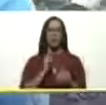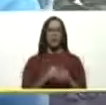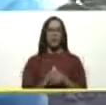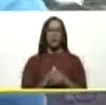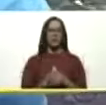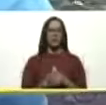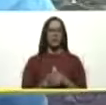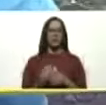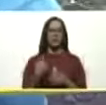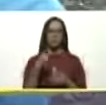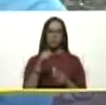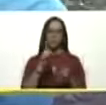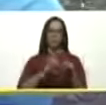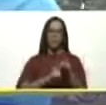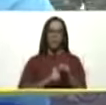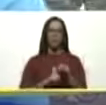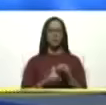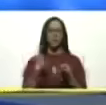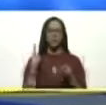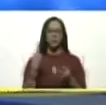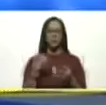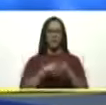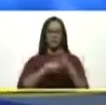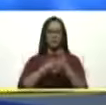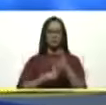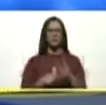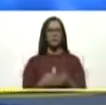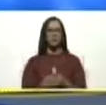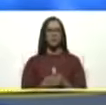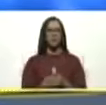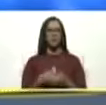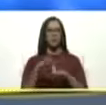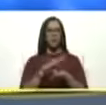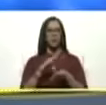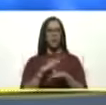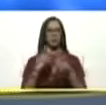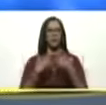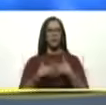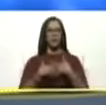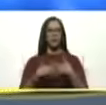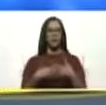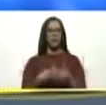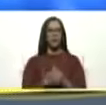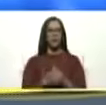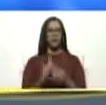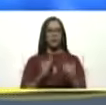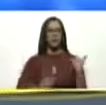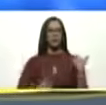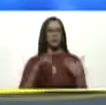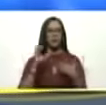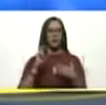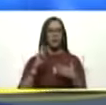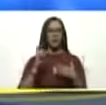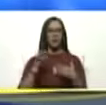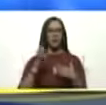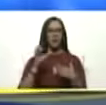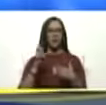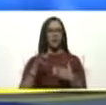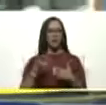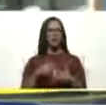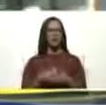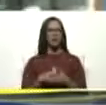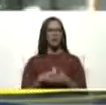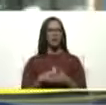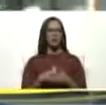La primera dama, la primera combatiente. Nuestro Mira, ministro Emerson. De Industria, el presidente de la CBG. Emerson. Héctor Silva, dígame. ¿Usted le